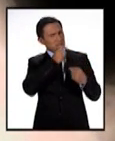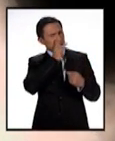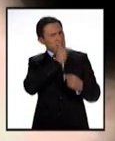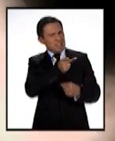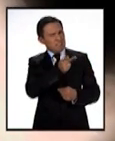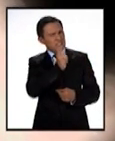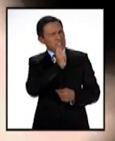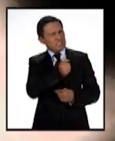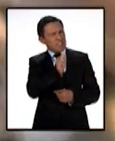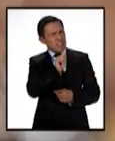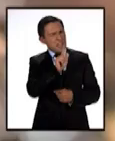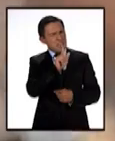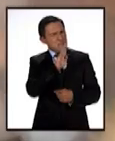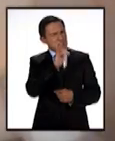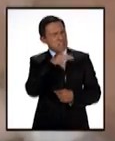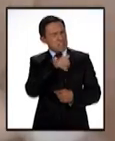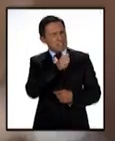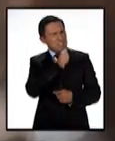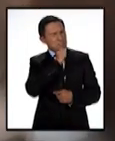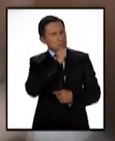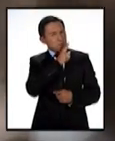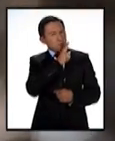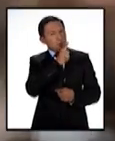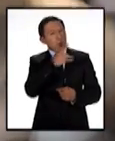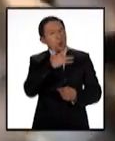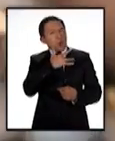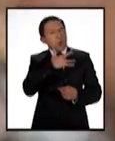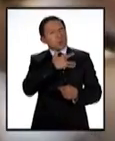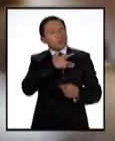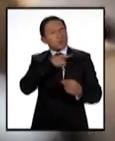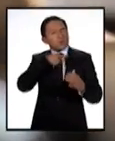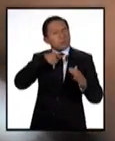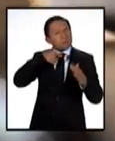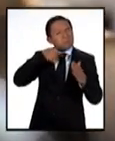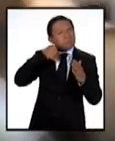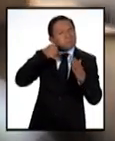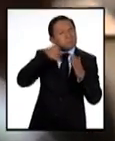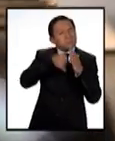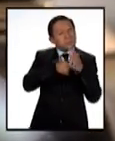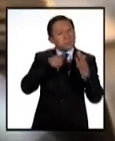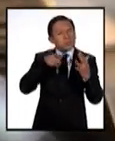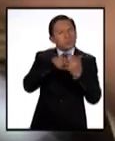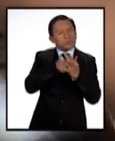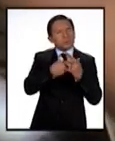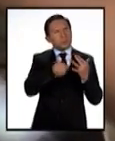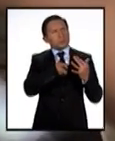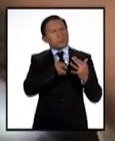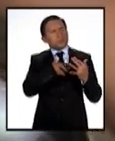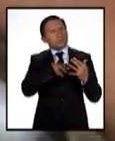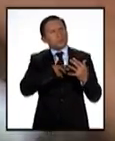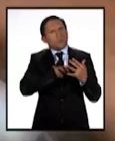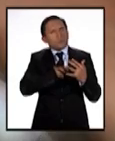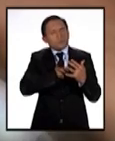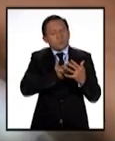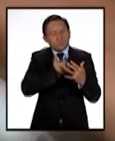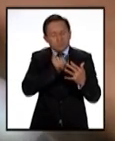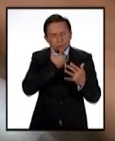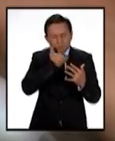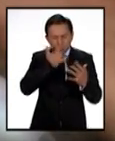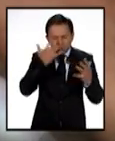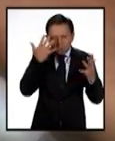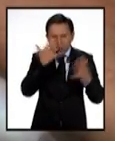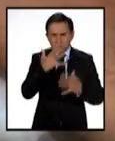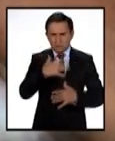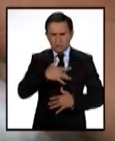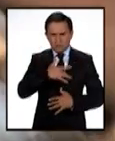blanco corazón. Valeska empezó a sentirse muy diferente. Buscó angustiada las faldas de